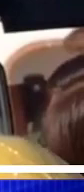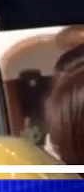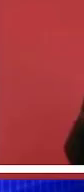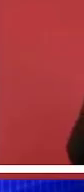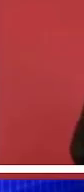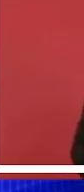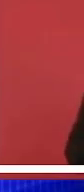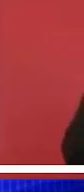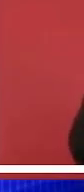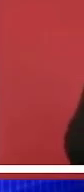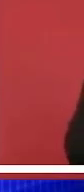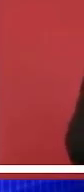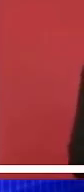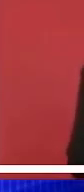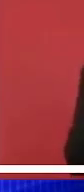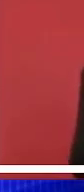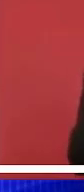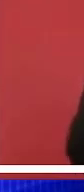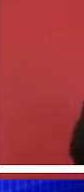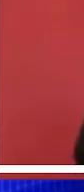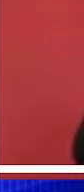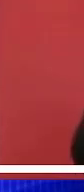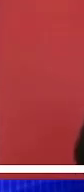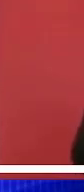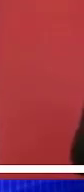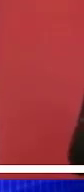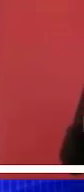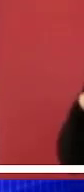más adelante con mucha más información